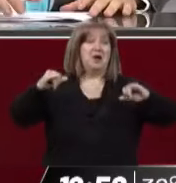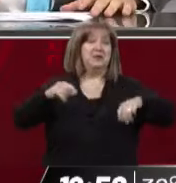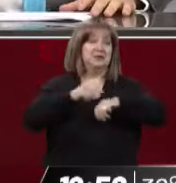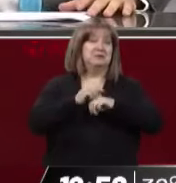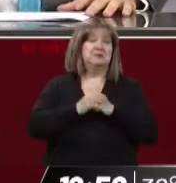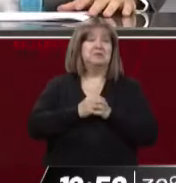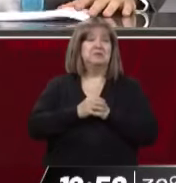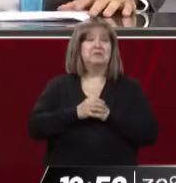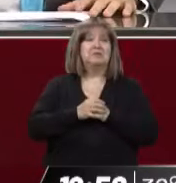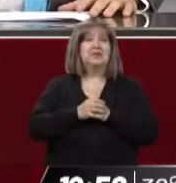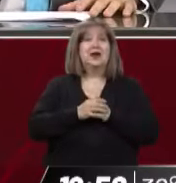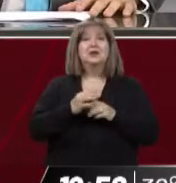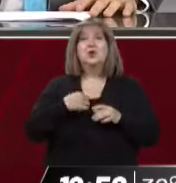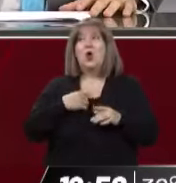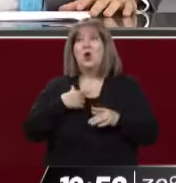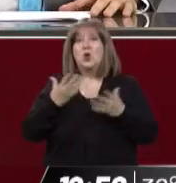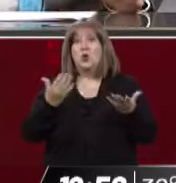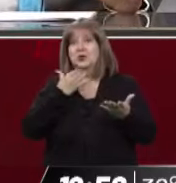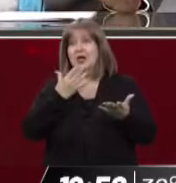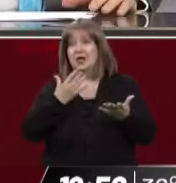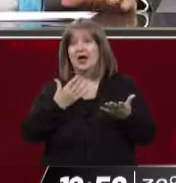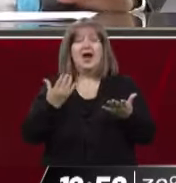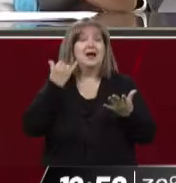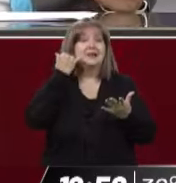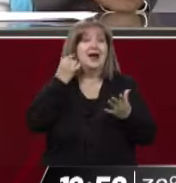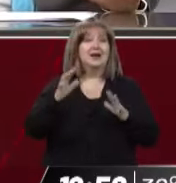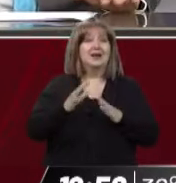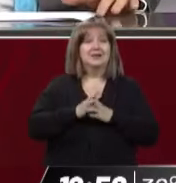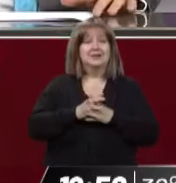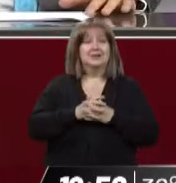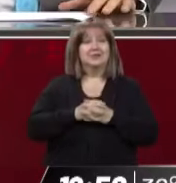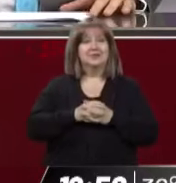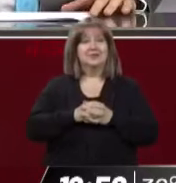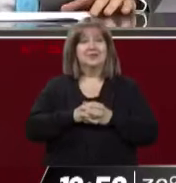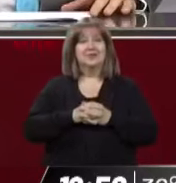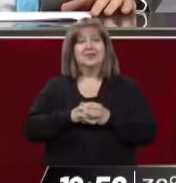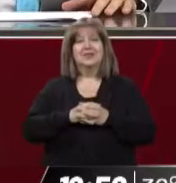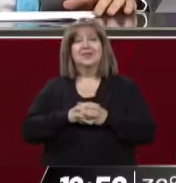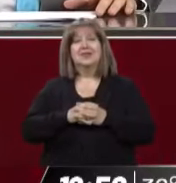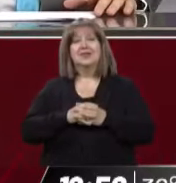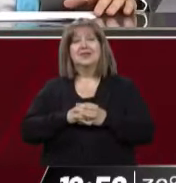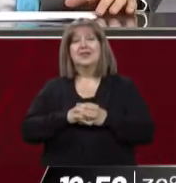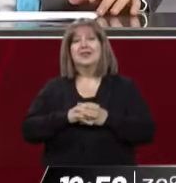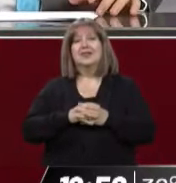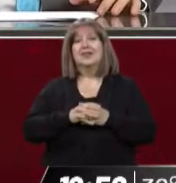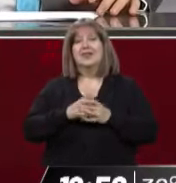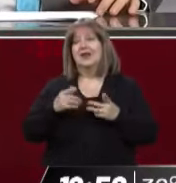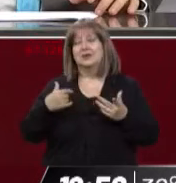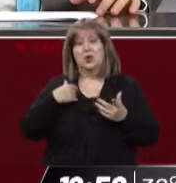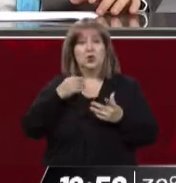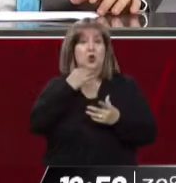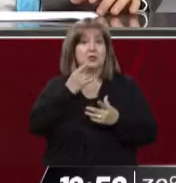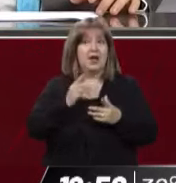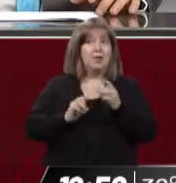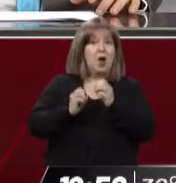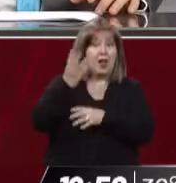no tengo pruebas. Tengo sospechas, pero no tengo pruebas. Bien. Hay gente que se ha vendido por una media luna. Por sí, un, ¿en serio? Sí, ¿por una media luna? Sí,